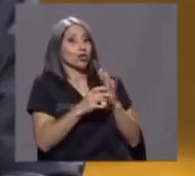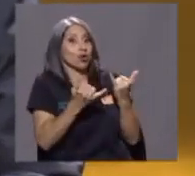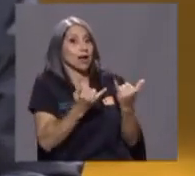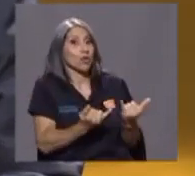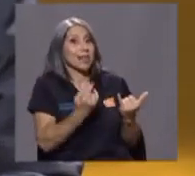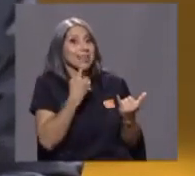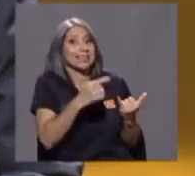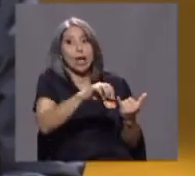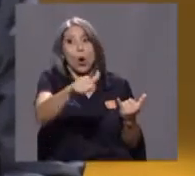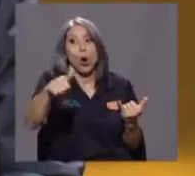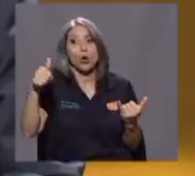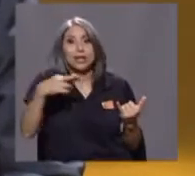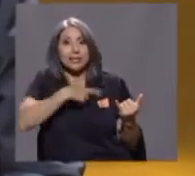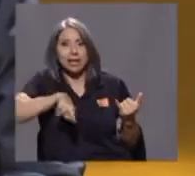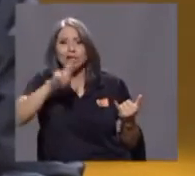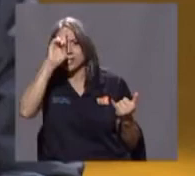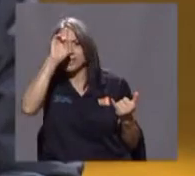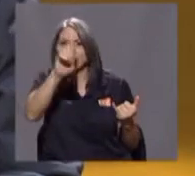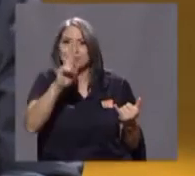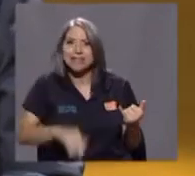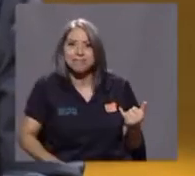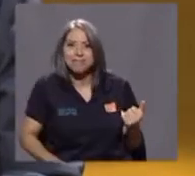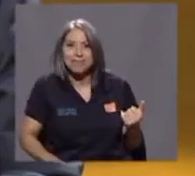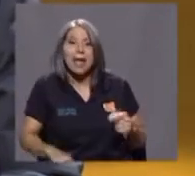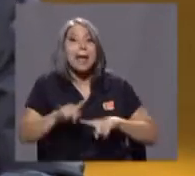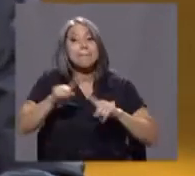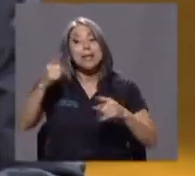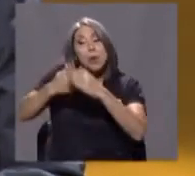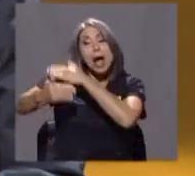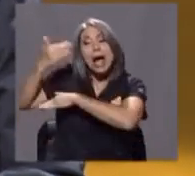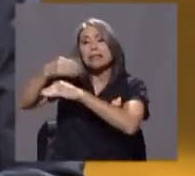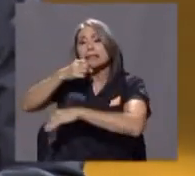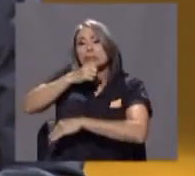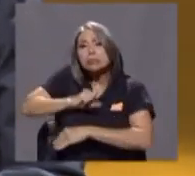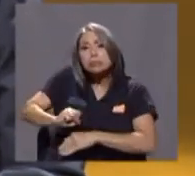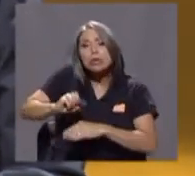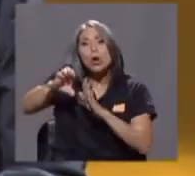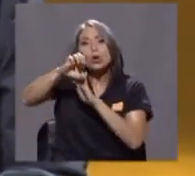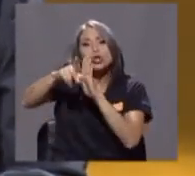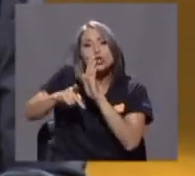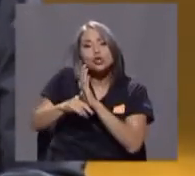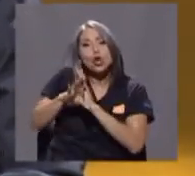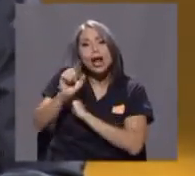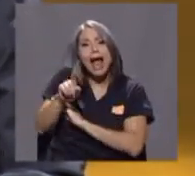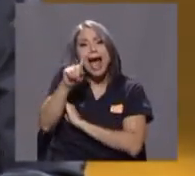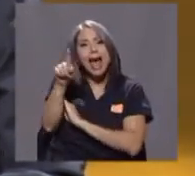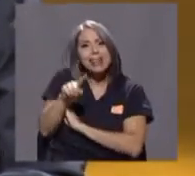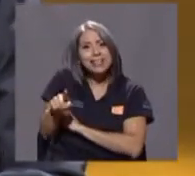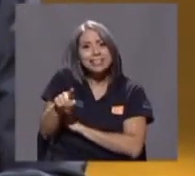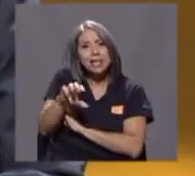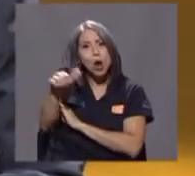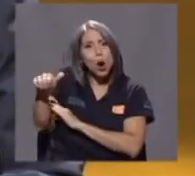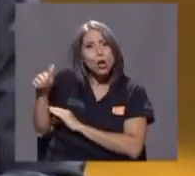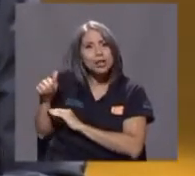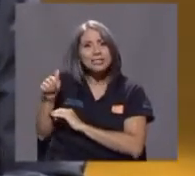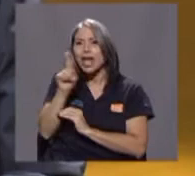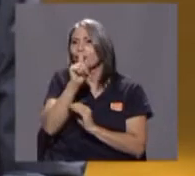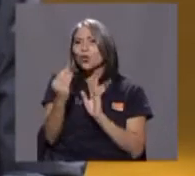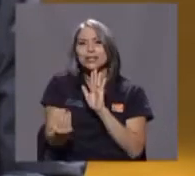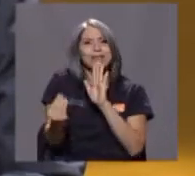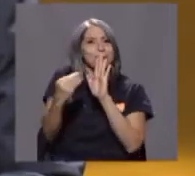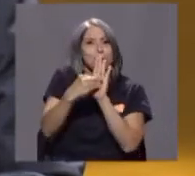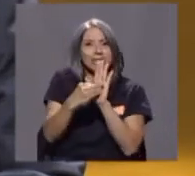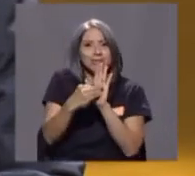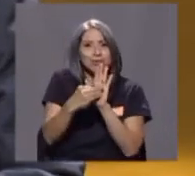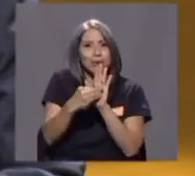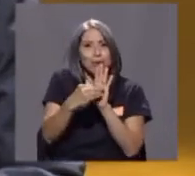los demás cultos. En cambio, en la redacción original de Cádiz y las demás constituciones no estaba puesta esa muletilla,